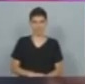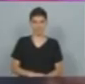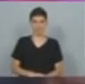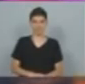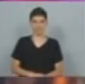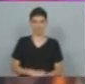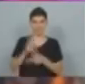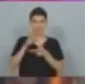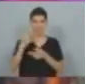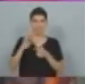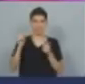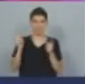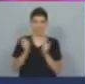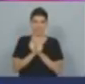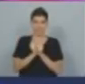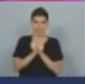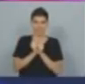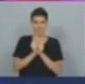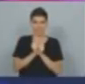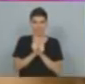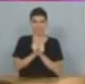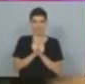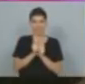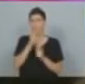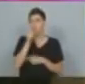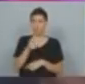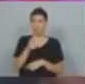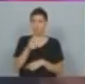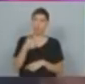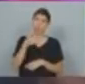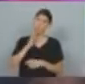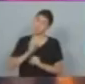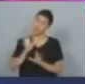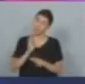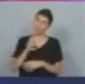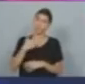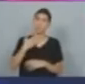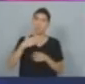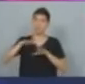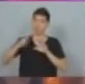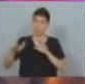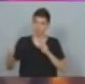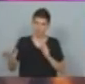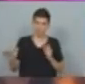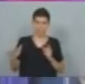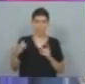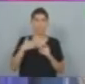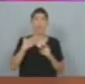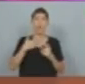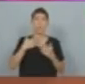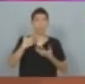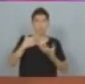Me dijeron que sea breve. No me gustó. Qué mal han hecho vos, Desafinaste, no me gusta la calidad de la